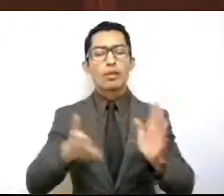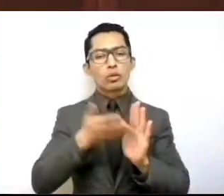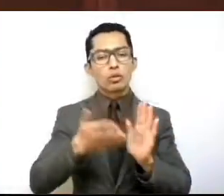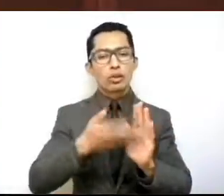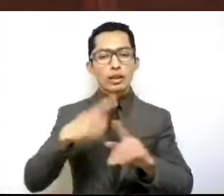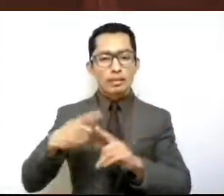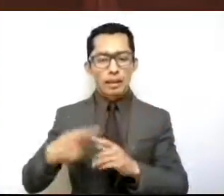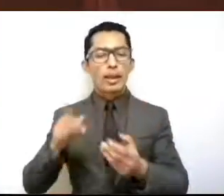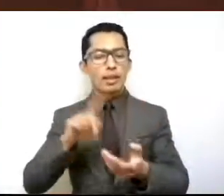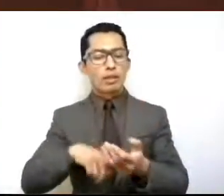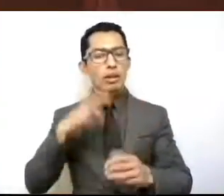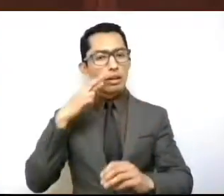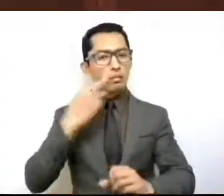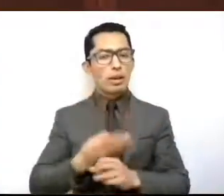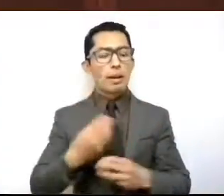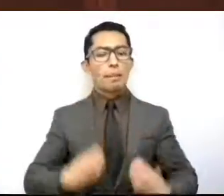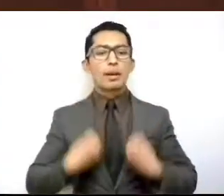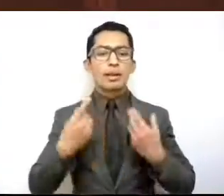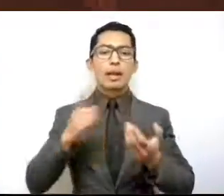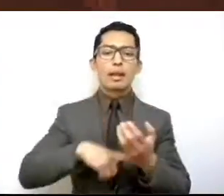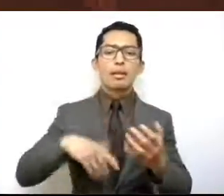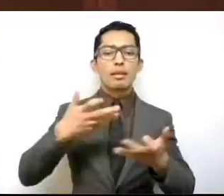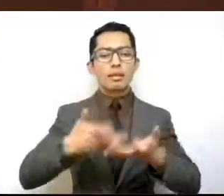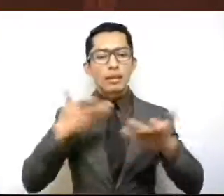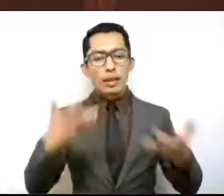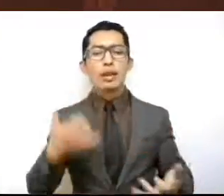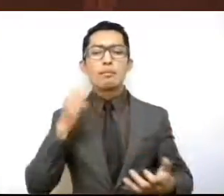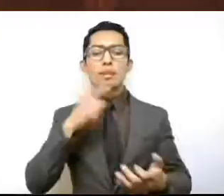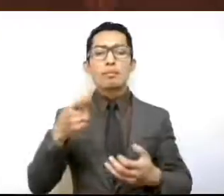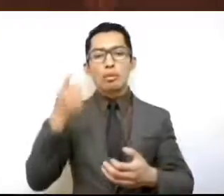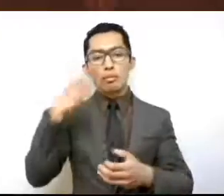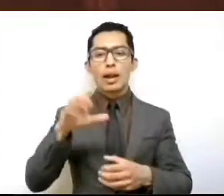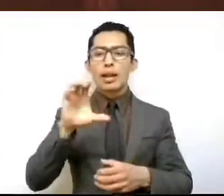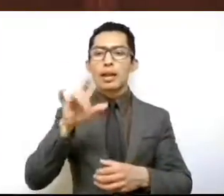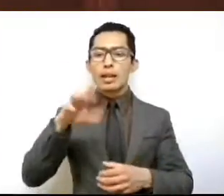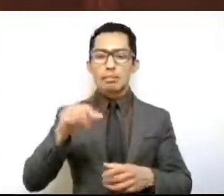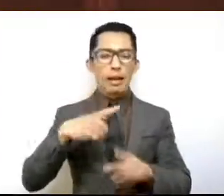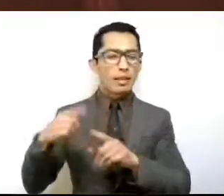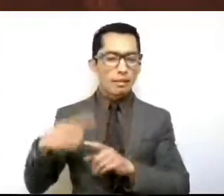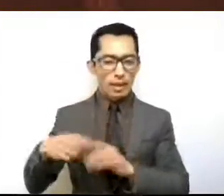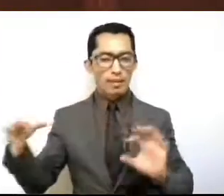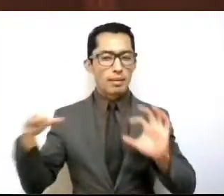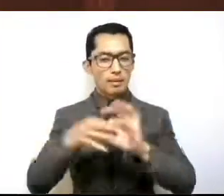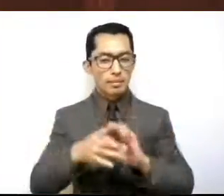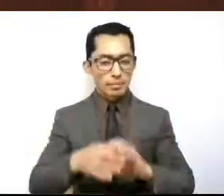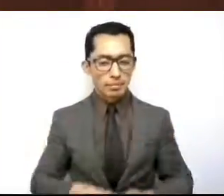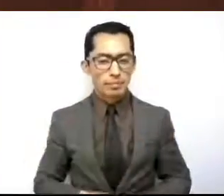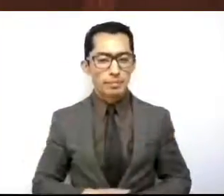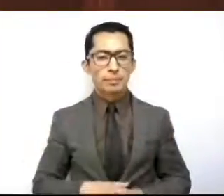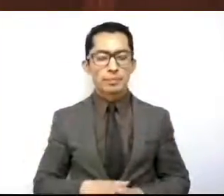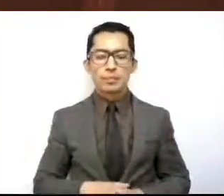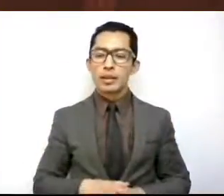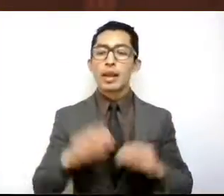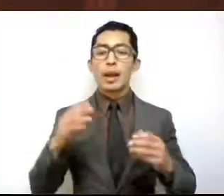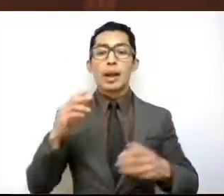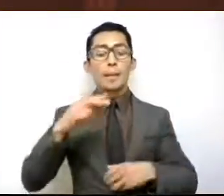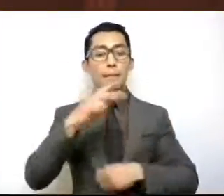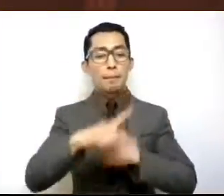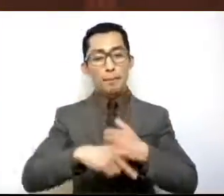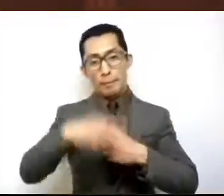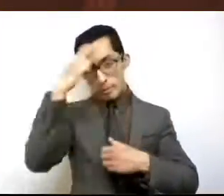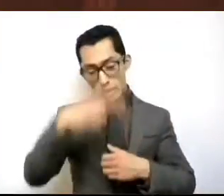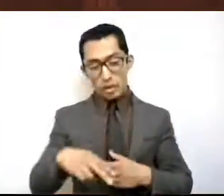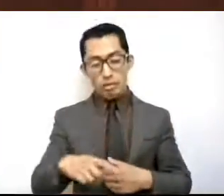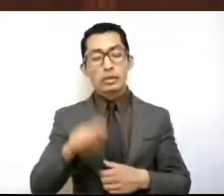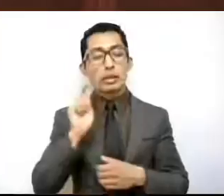responsables, vida de ecosistemas terrestres y acción por el clima, entre otros. En nuestro país, es un hecho